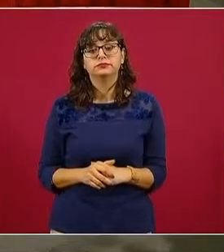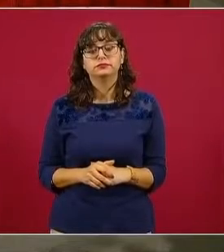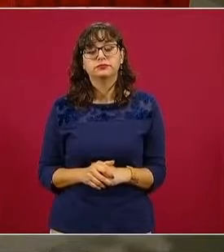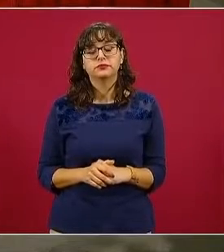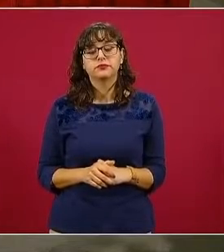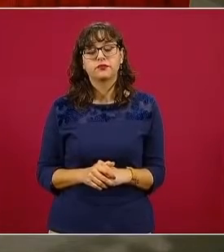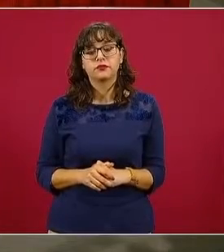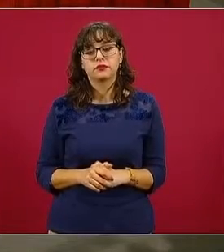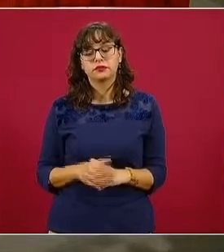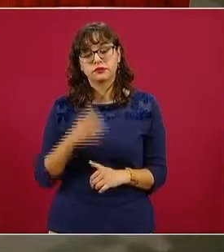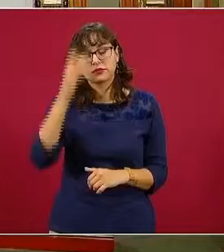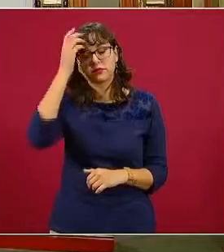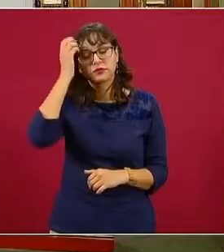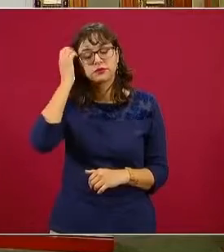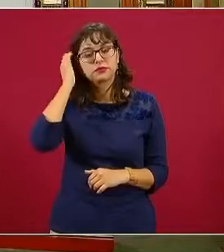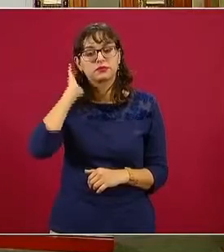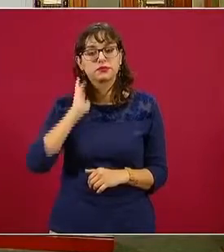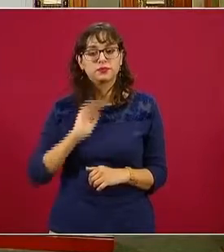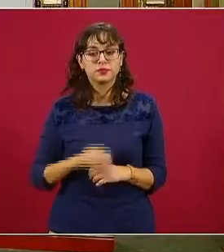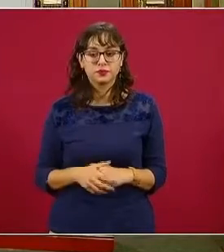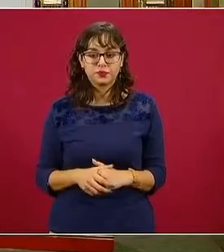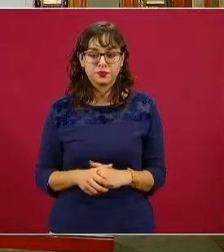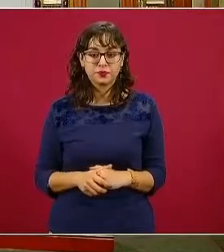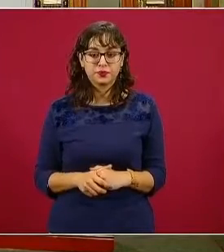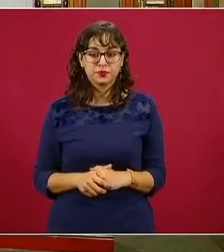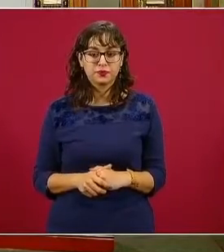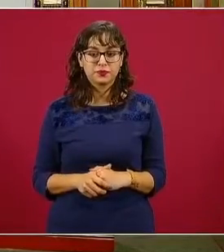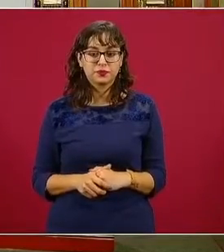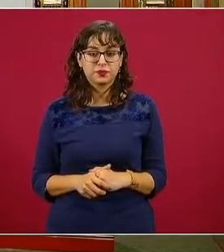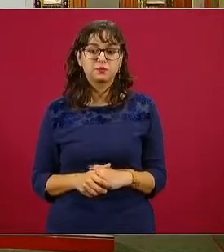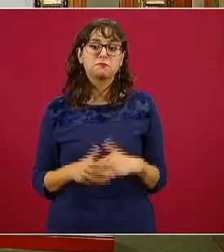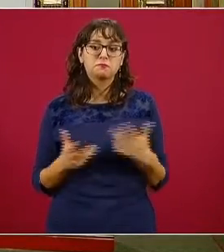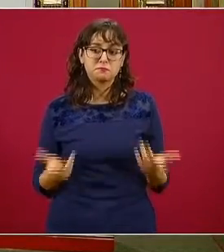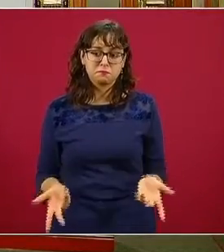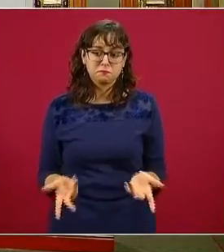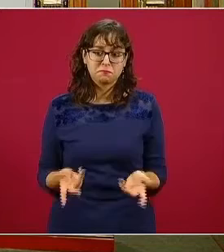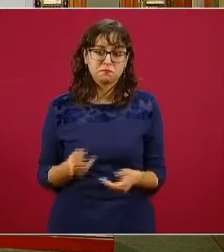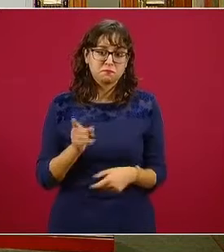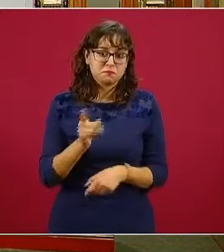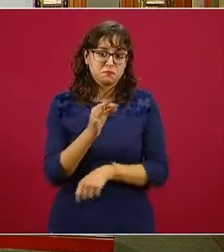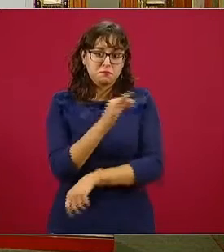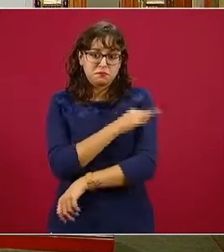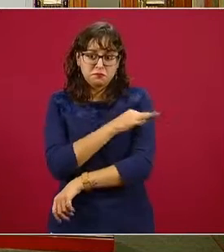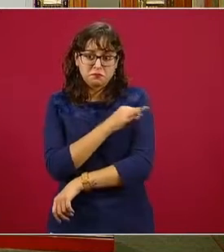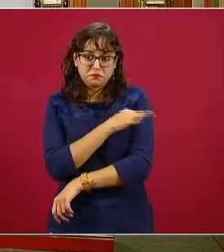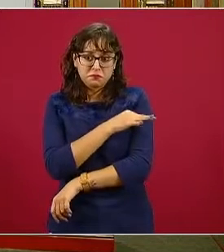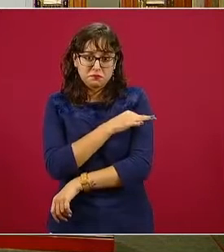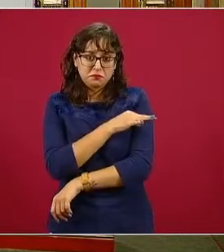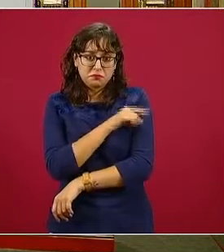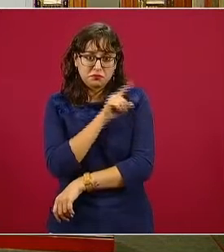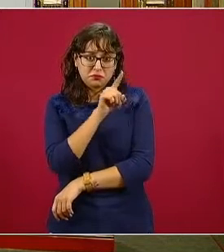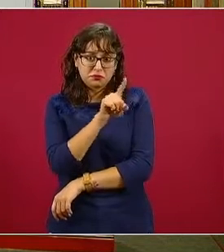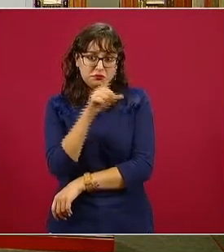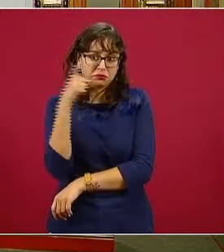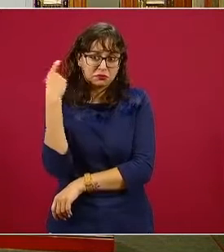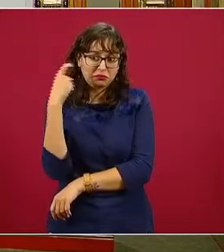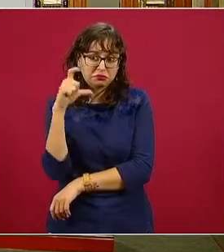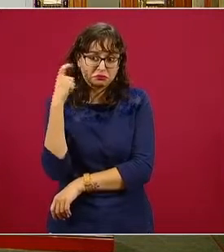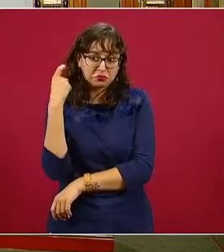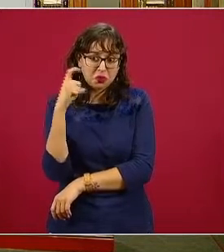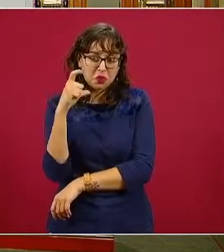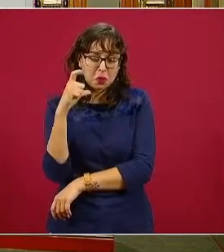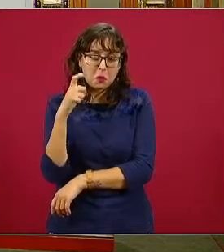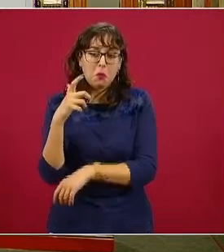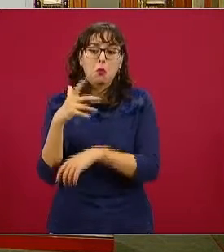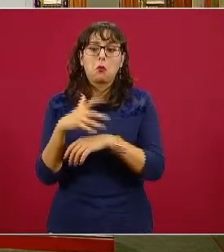Gracias. Y sobre esta iniciativa de una posible candidato o precandidato, diríamos, a vacuna, es alentador que